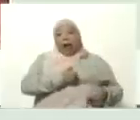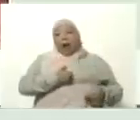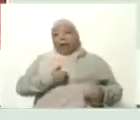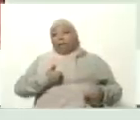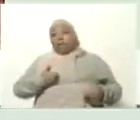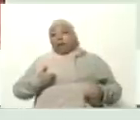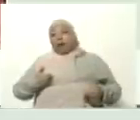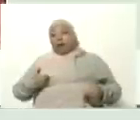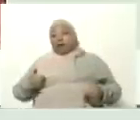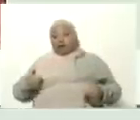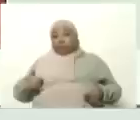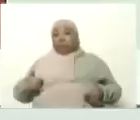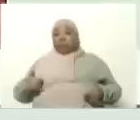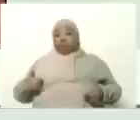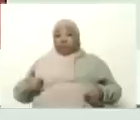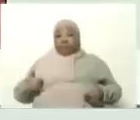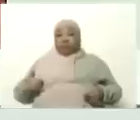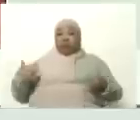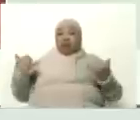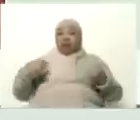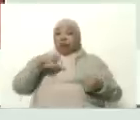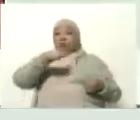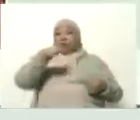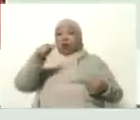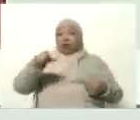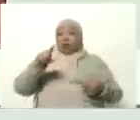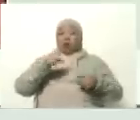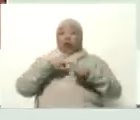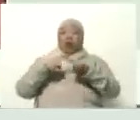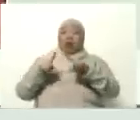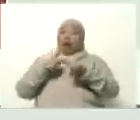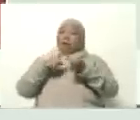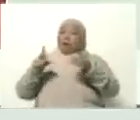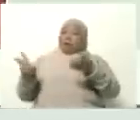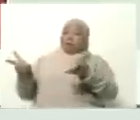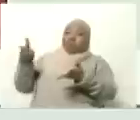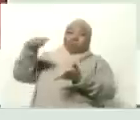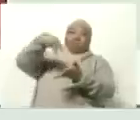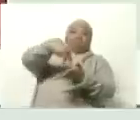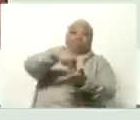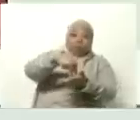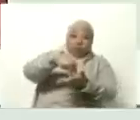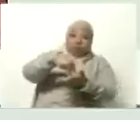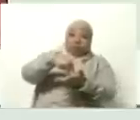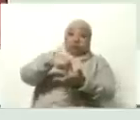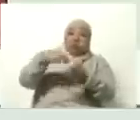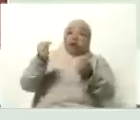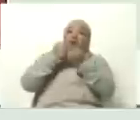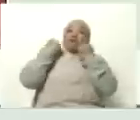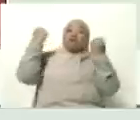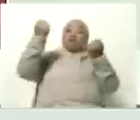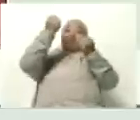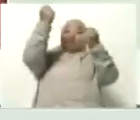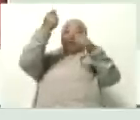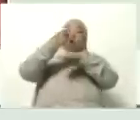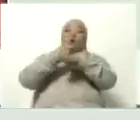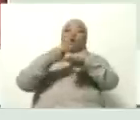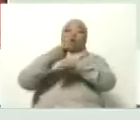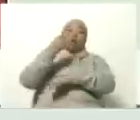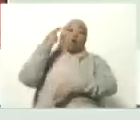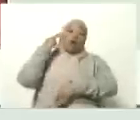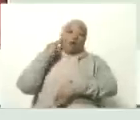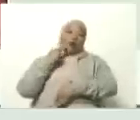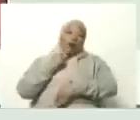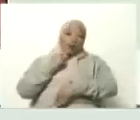pueblo por presiones, y hoy día nuestro pueblo se levanta. No es solo el gobierno, sino que el pueblo se levanta junto al gobierno que tiene.